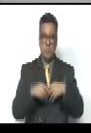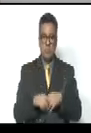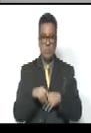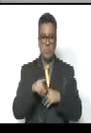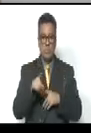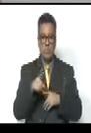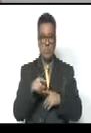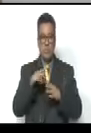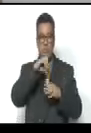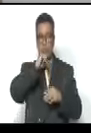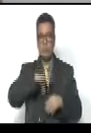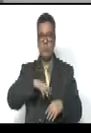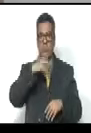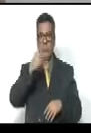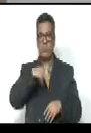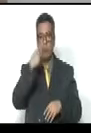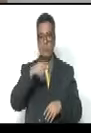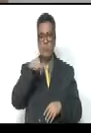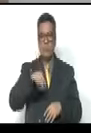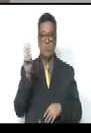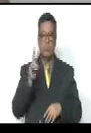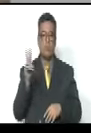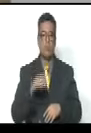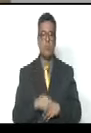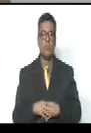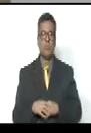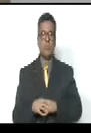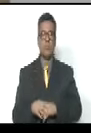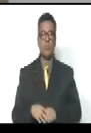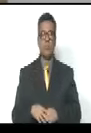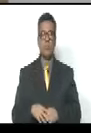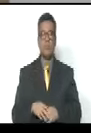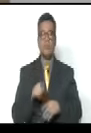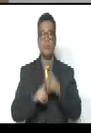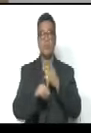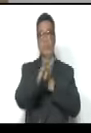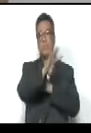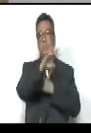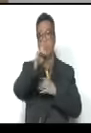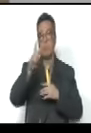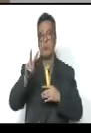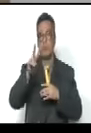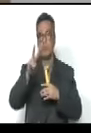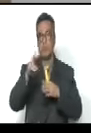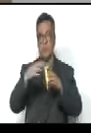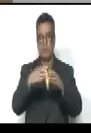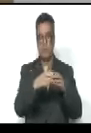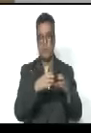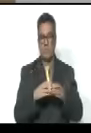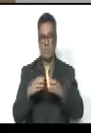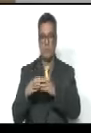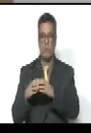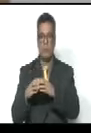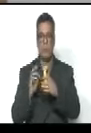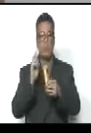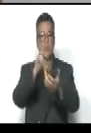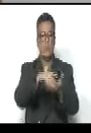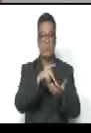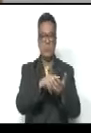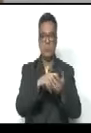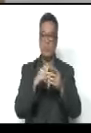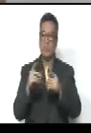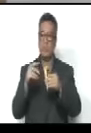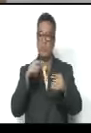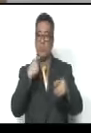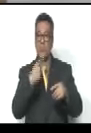la historia política de Venezuela. Más de 42 partidos participaron en las deliberaciones. Y se